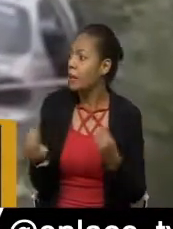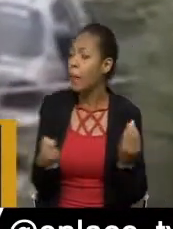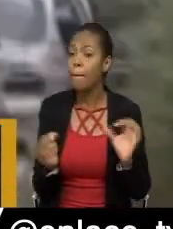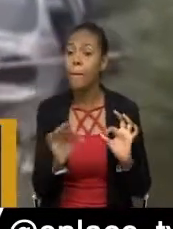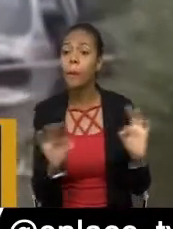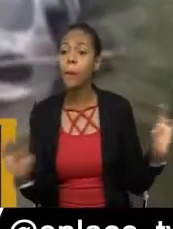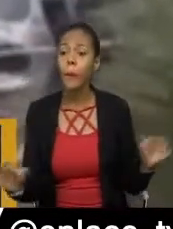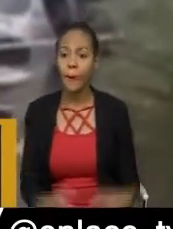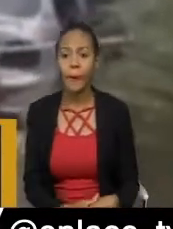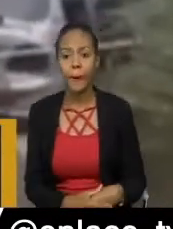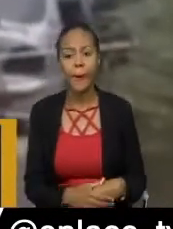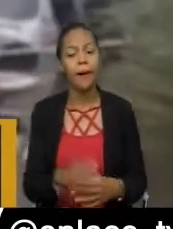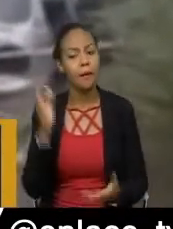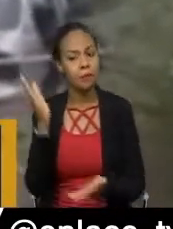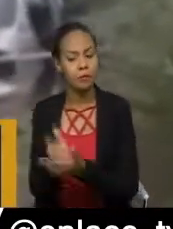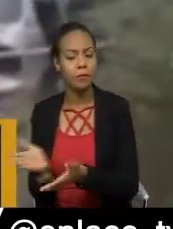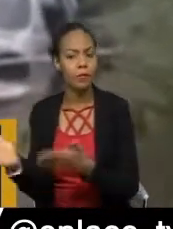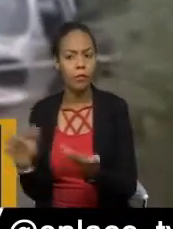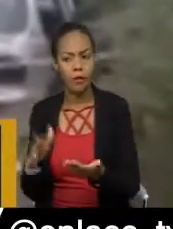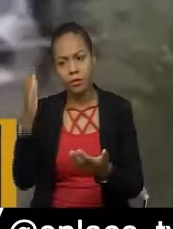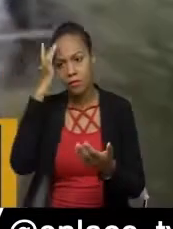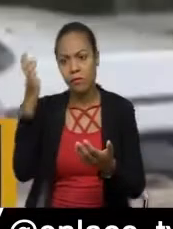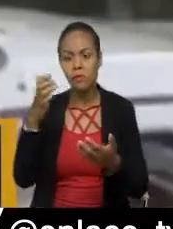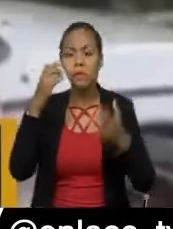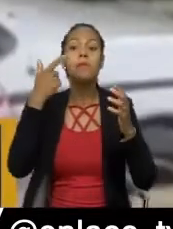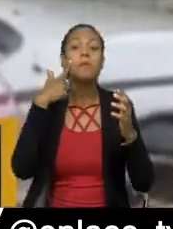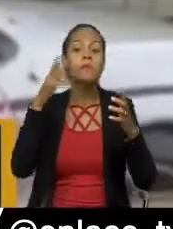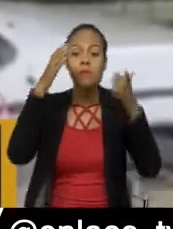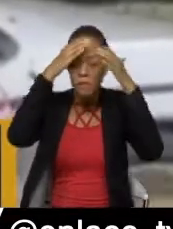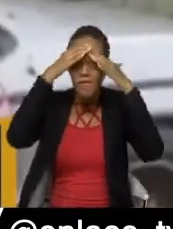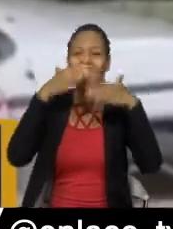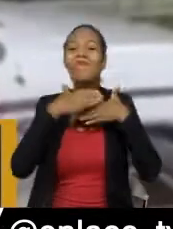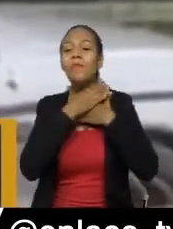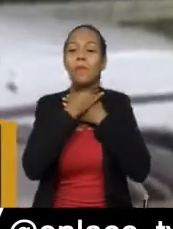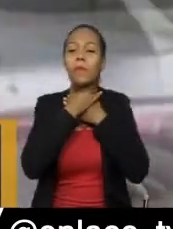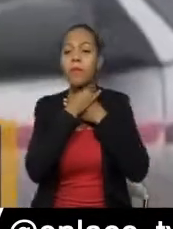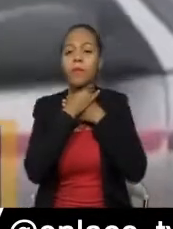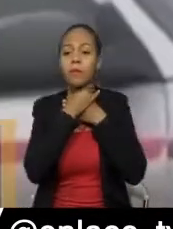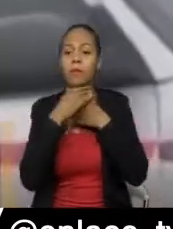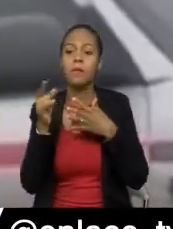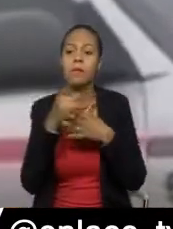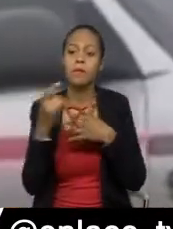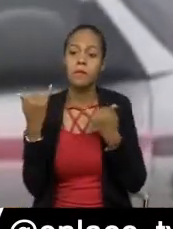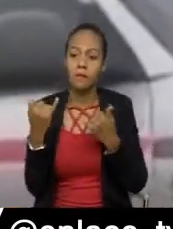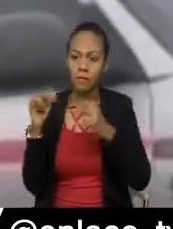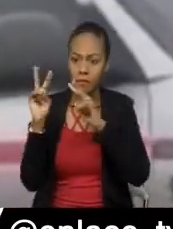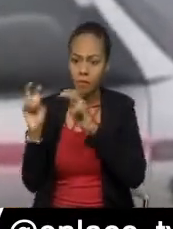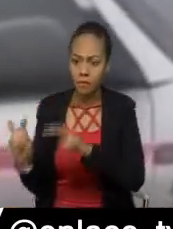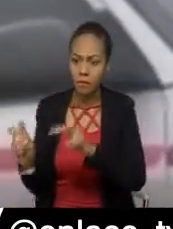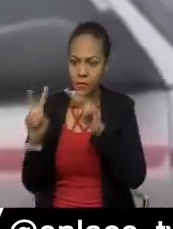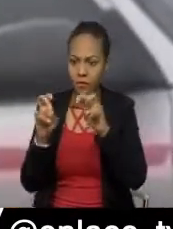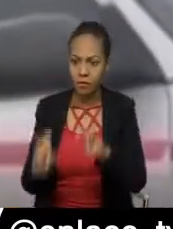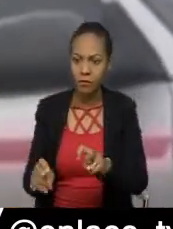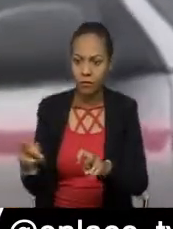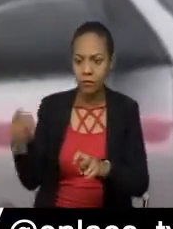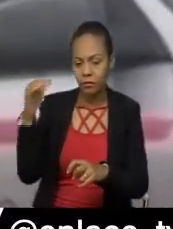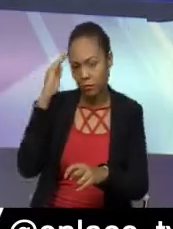deceso de la mujer al parecer fueron por asfixia mecánica, sin embargo todo esto aún hace parte de la investigación que llevan las